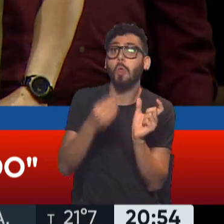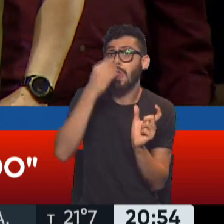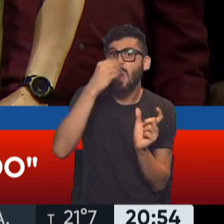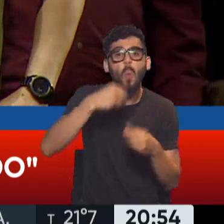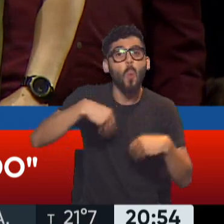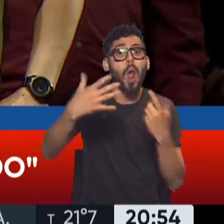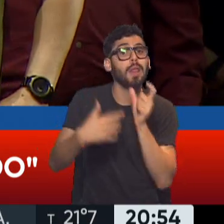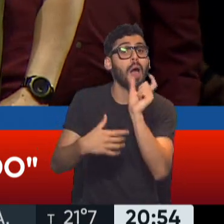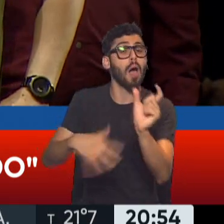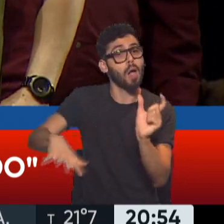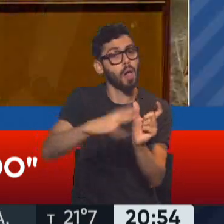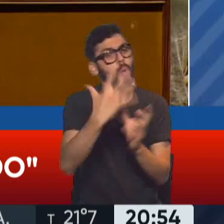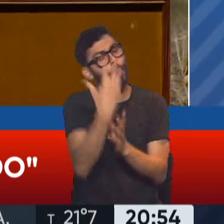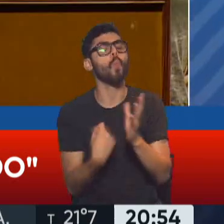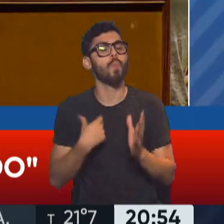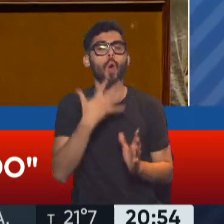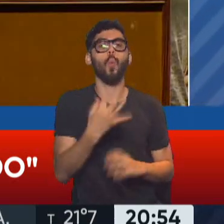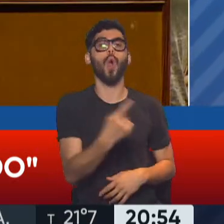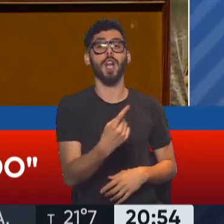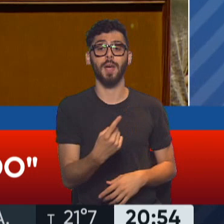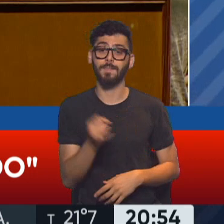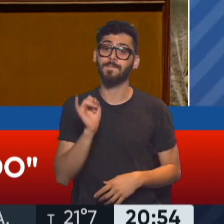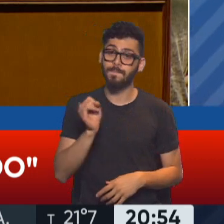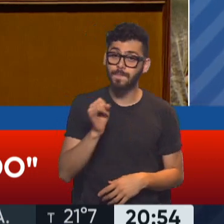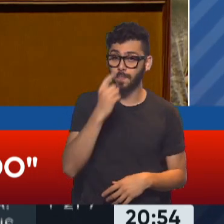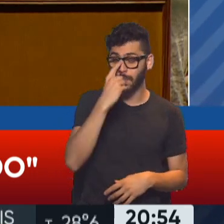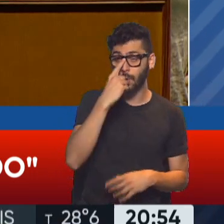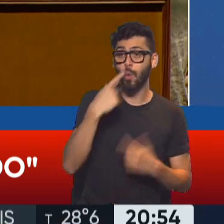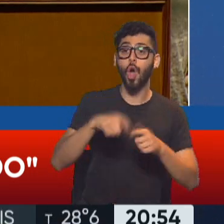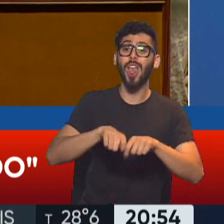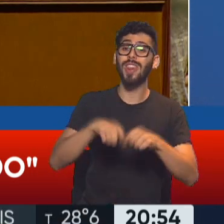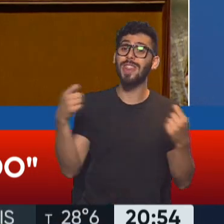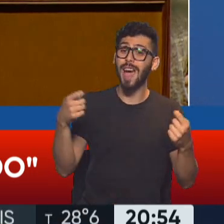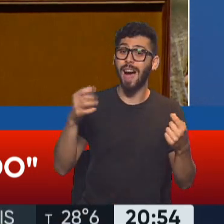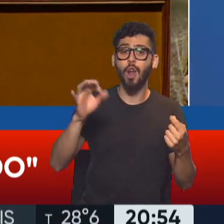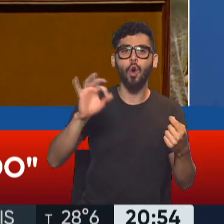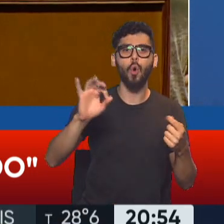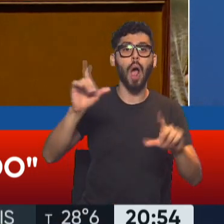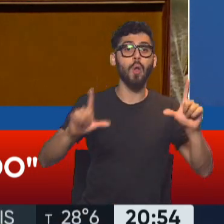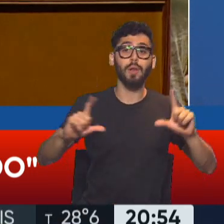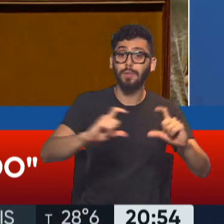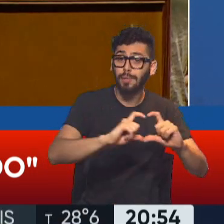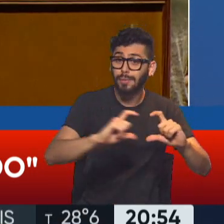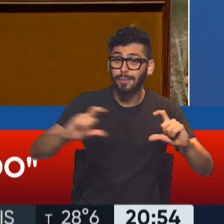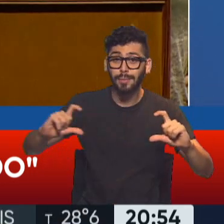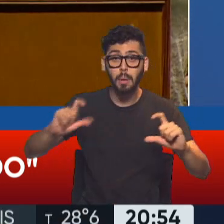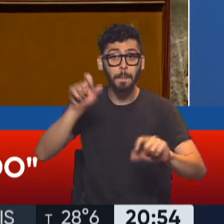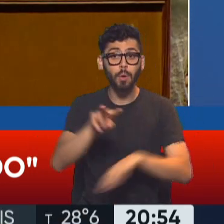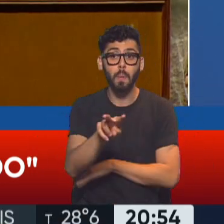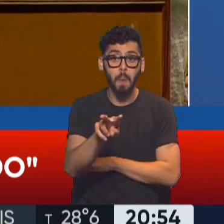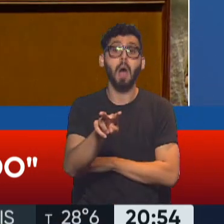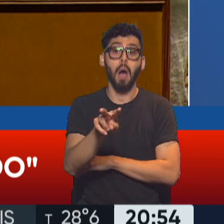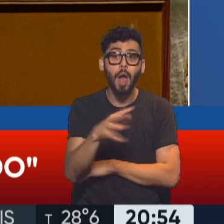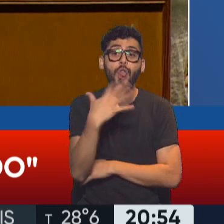toma como verdad. Sí, sobre todo si la pones en letra de molde en los grandes diarios o en los zócalos de algunos canales de televisión, la gente lo asume como